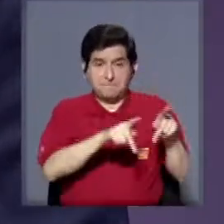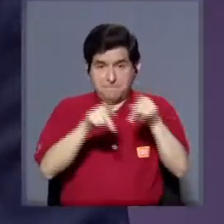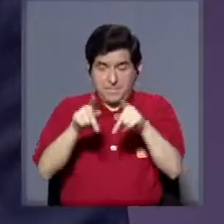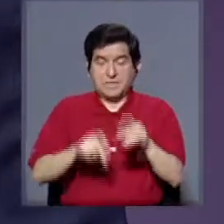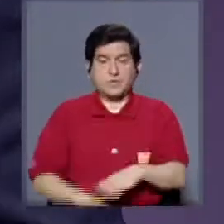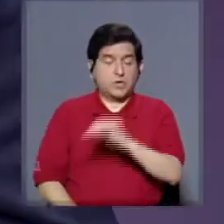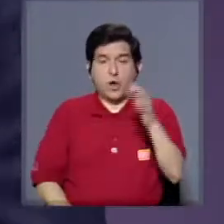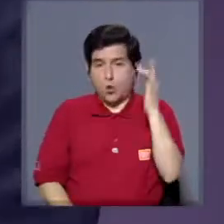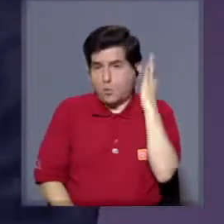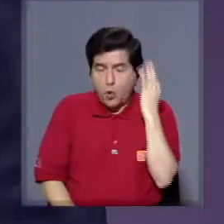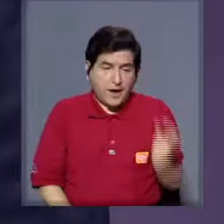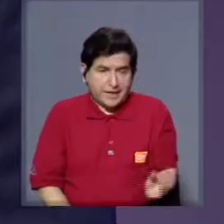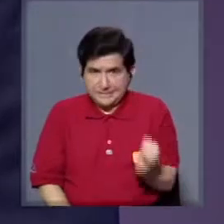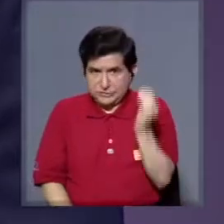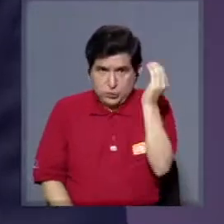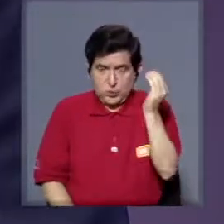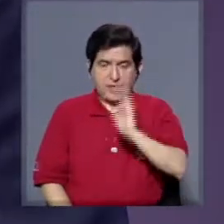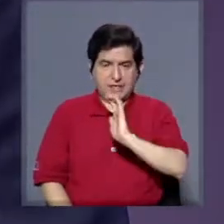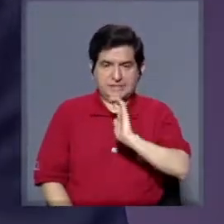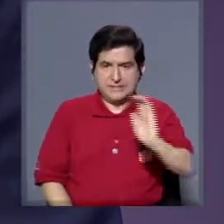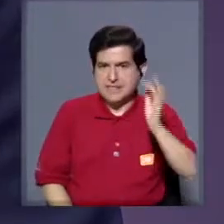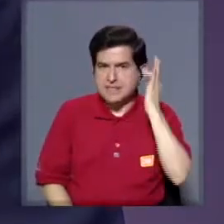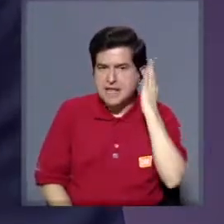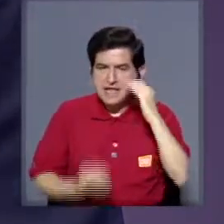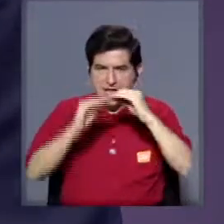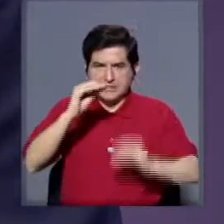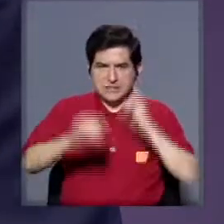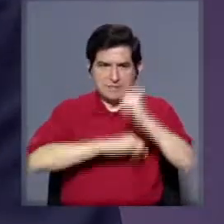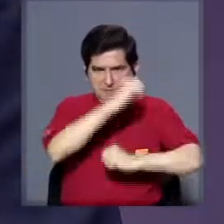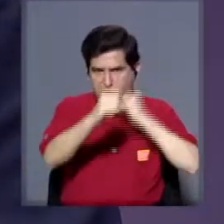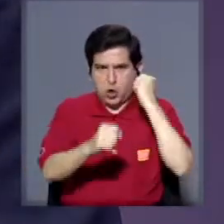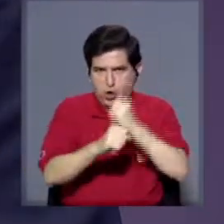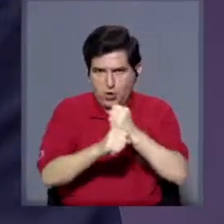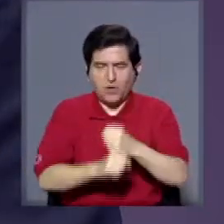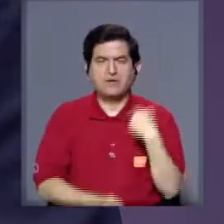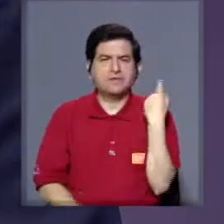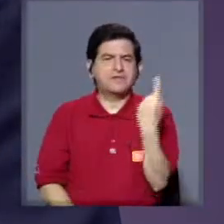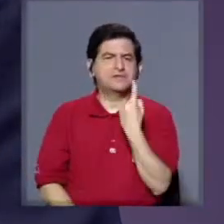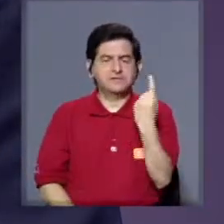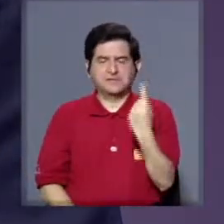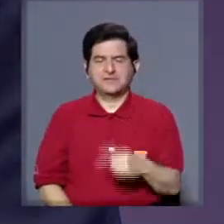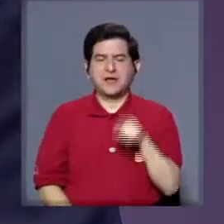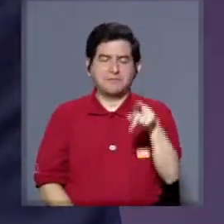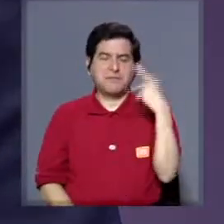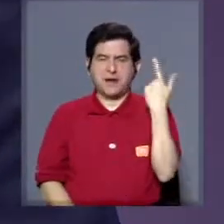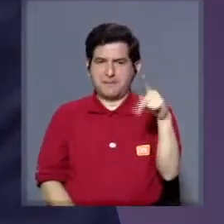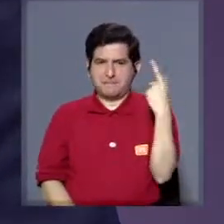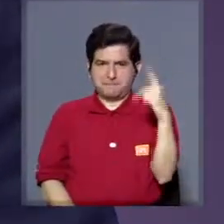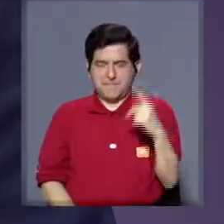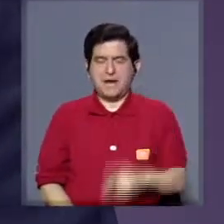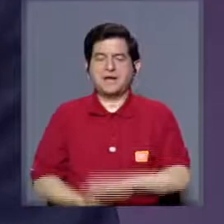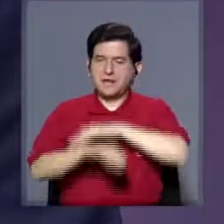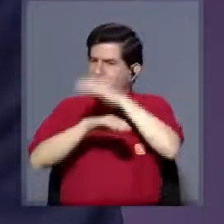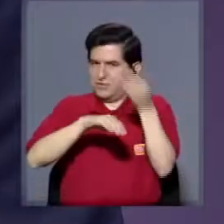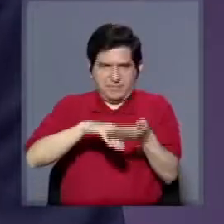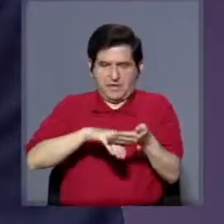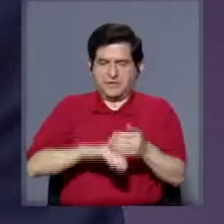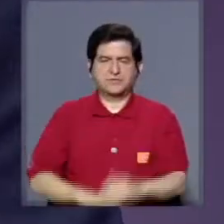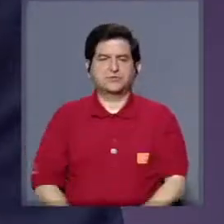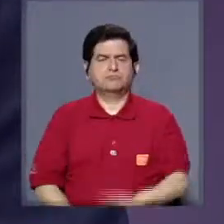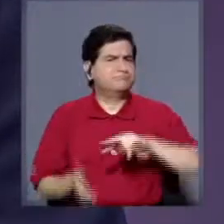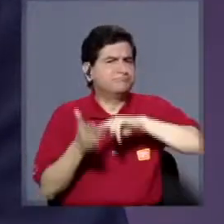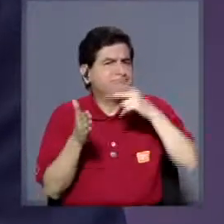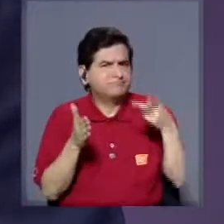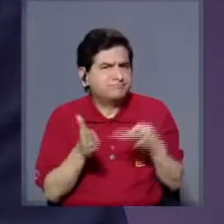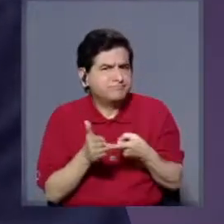las mujeres del adolescentes y niños verdad menores de edad siempre van a estar en riesgo con un embarazo es decir